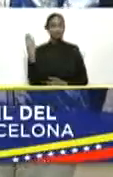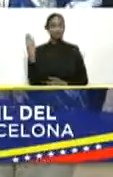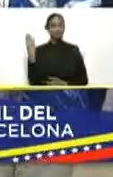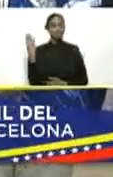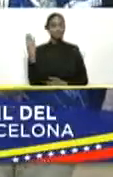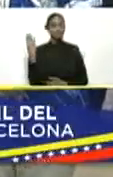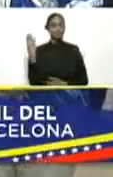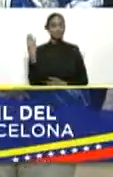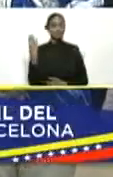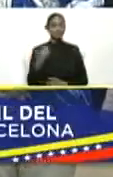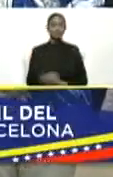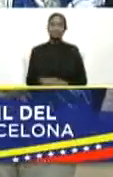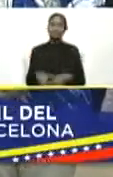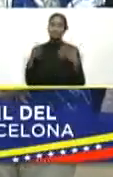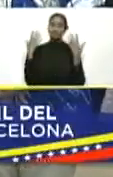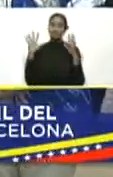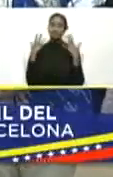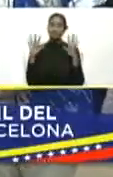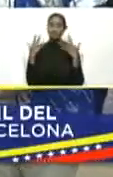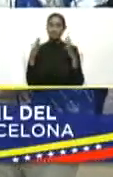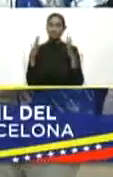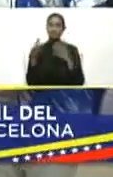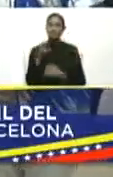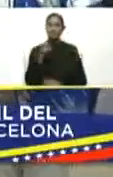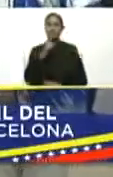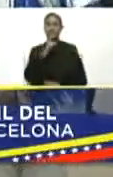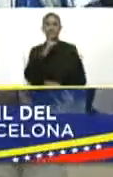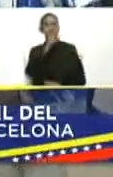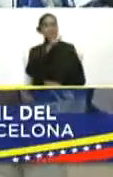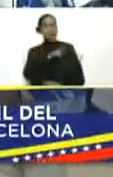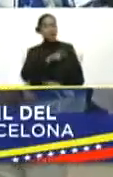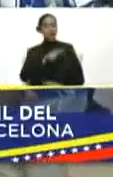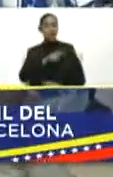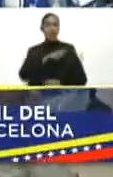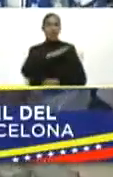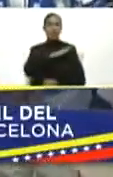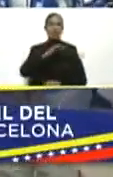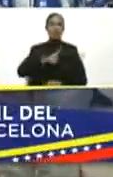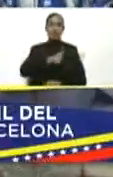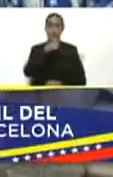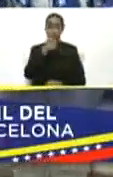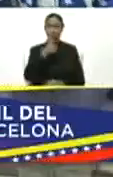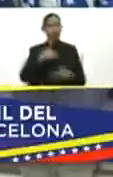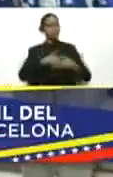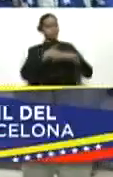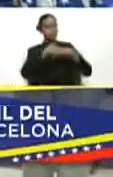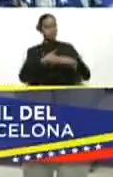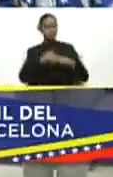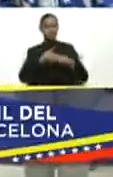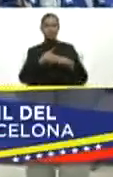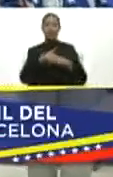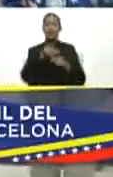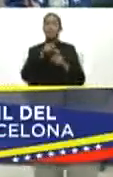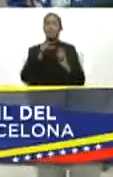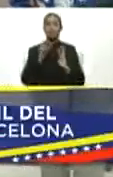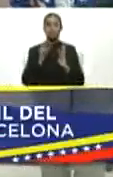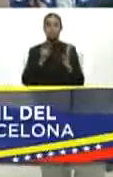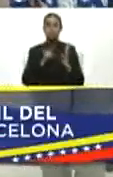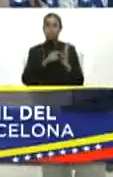Bueno, ¿quién es el rector aquí? La directora, Yajaira. Bueno, un micrófono aquí y